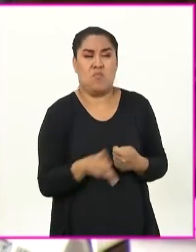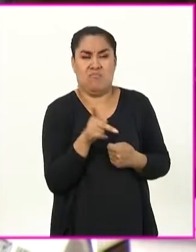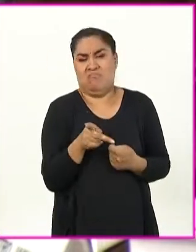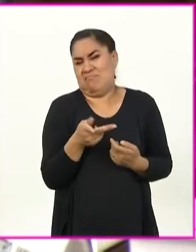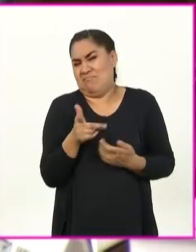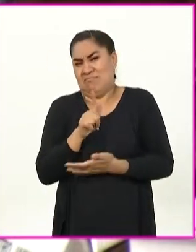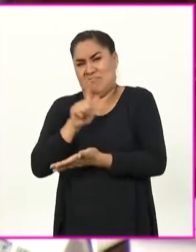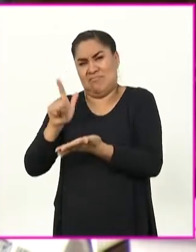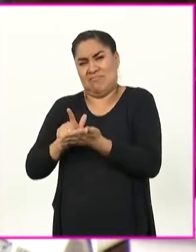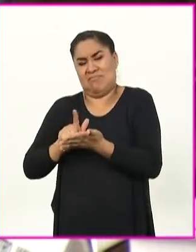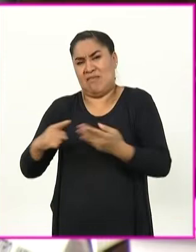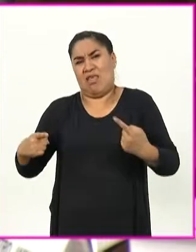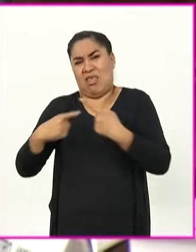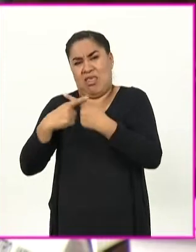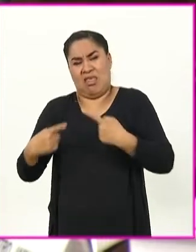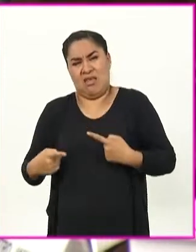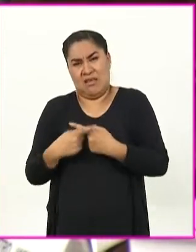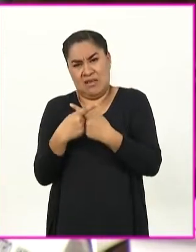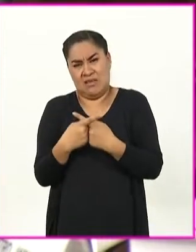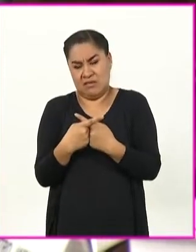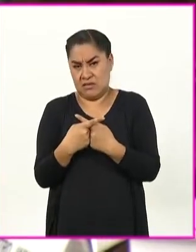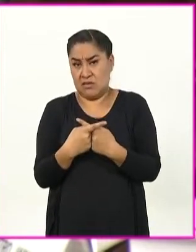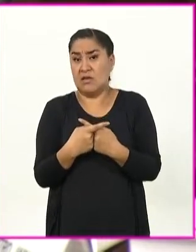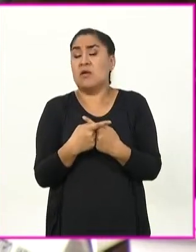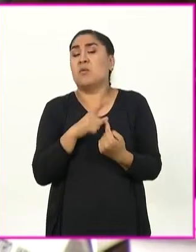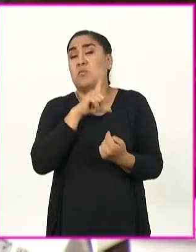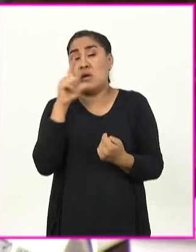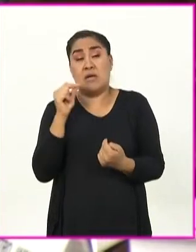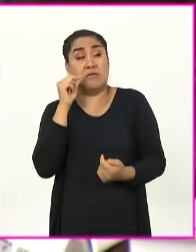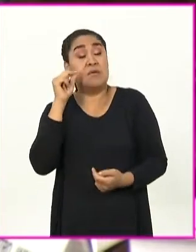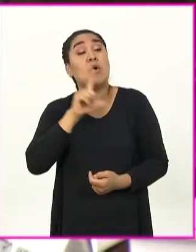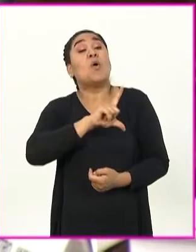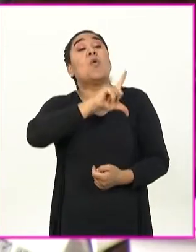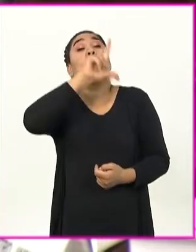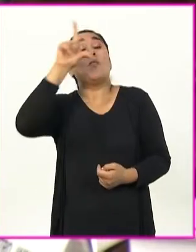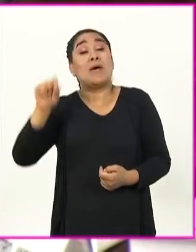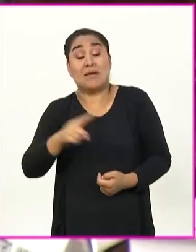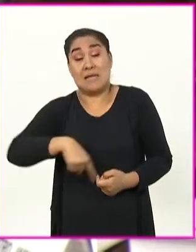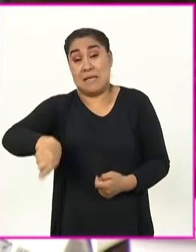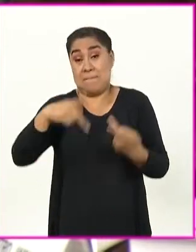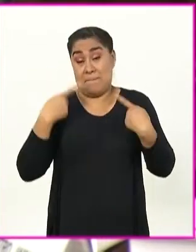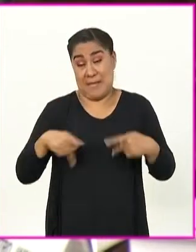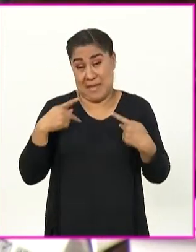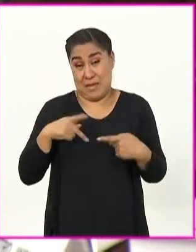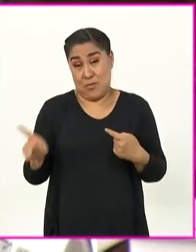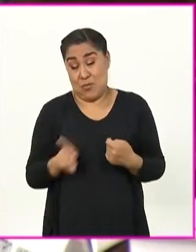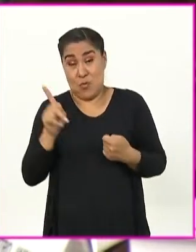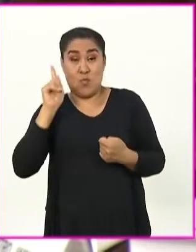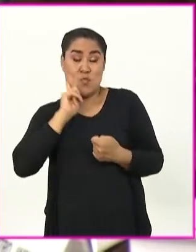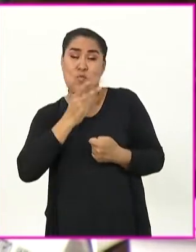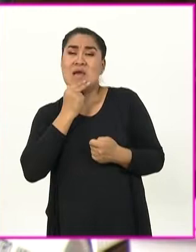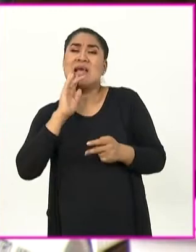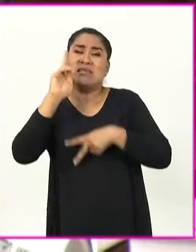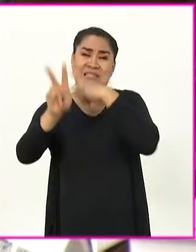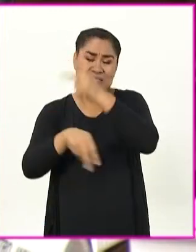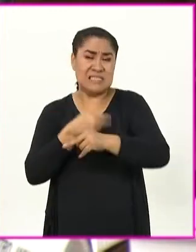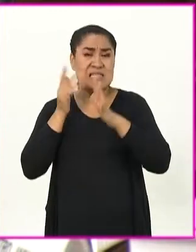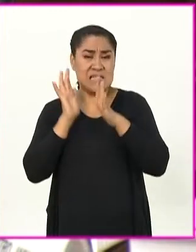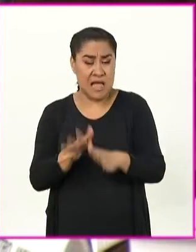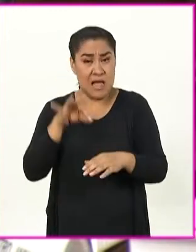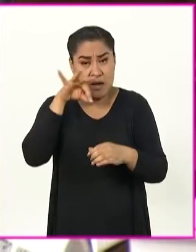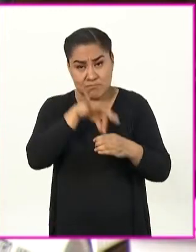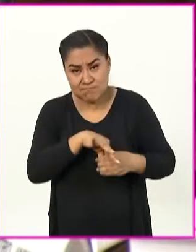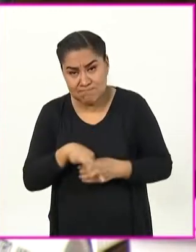ley unas y expos que las ciudadanas es decir posterior a creación así los llanos ya acudieron a las urnas y ya